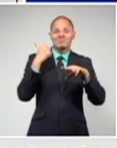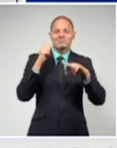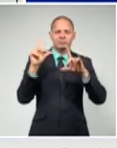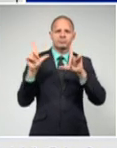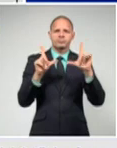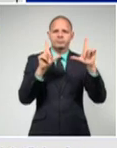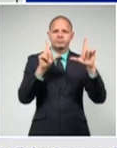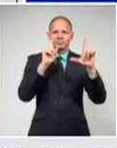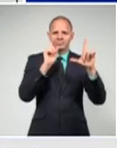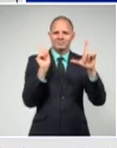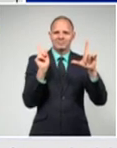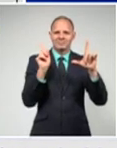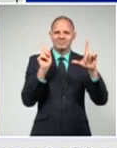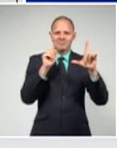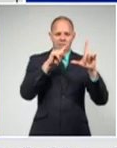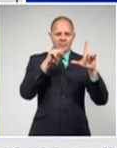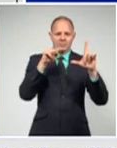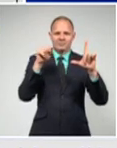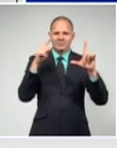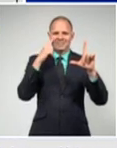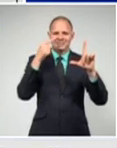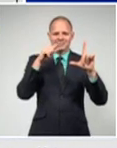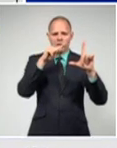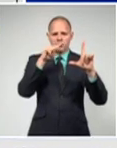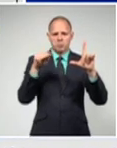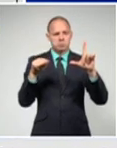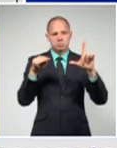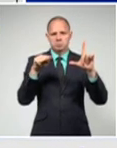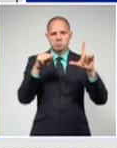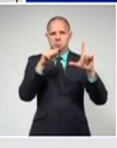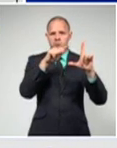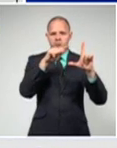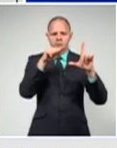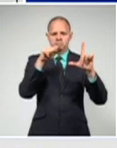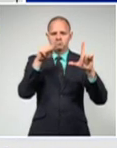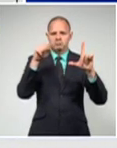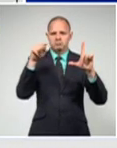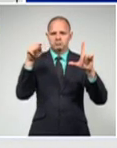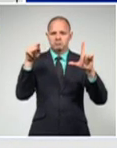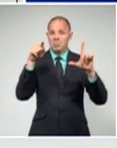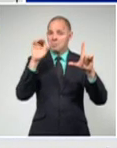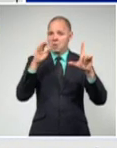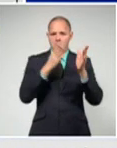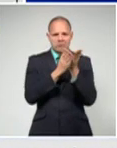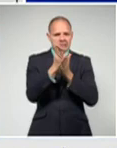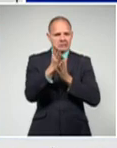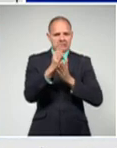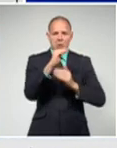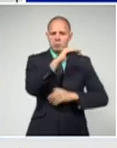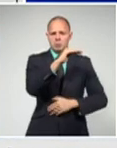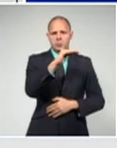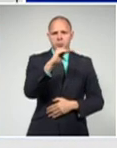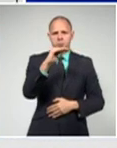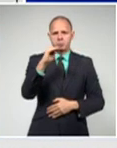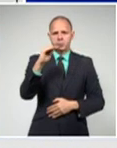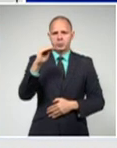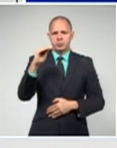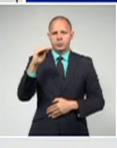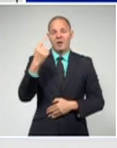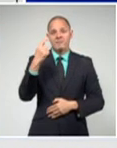reducción, ustedes ven que más bien es alta y no se logra una reducción del número de